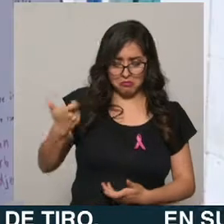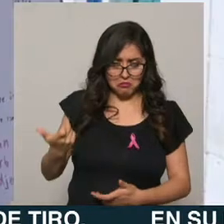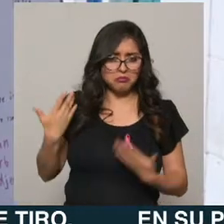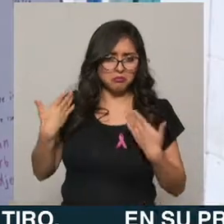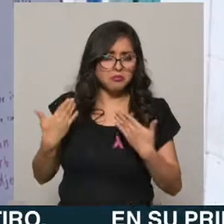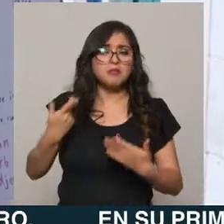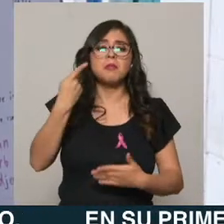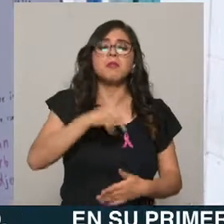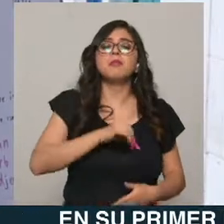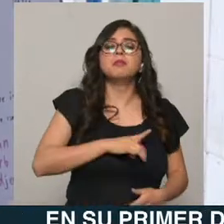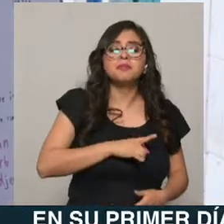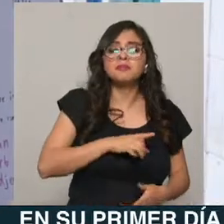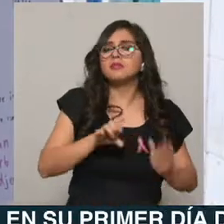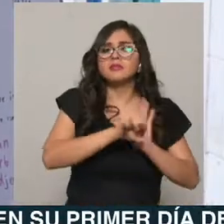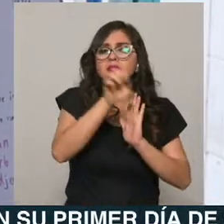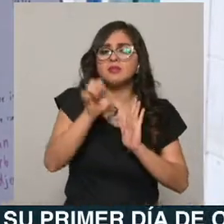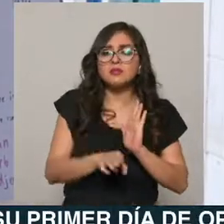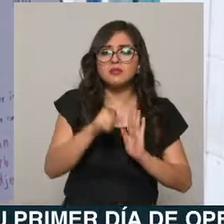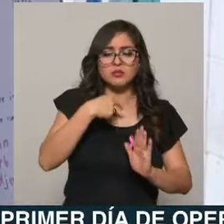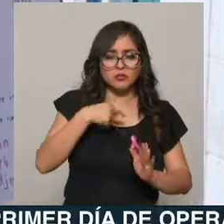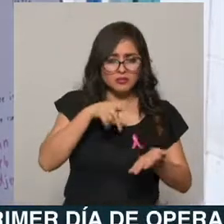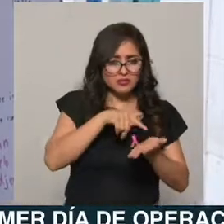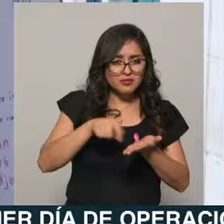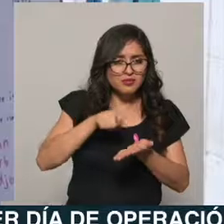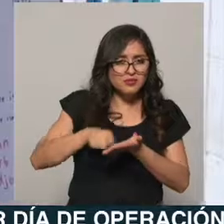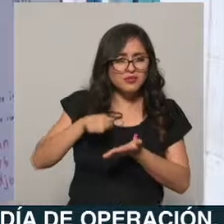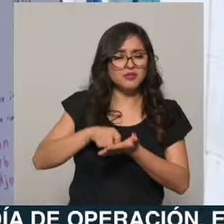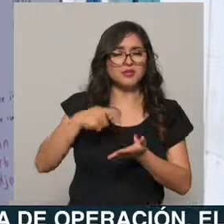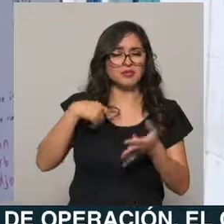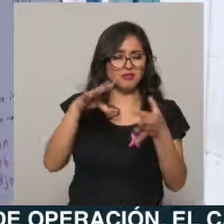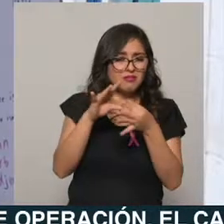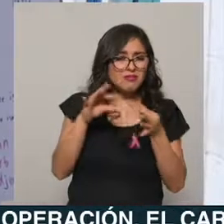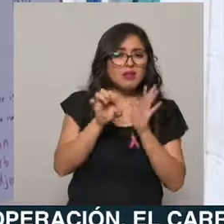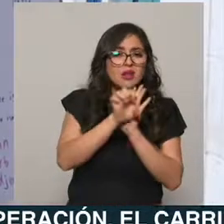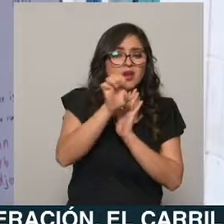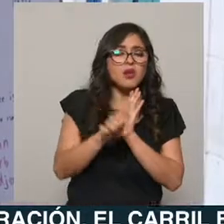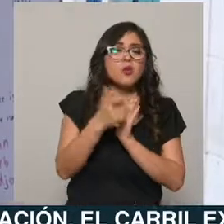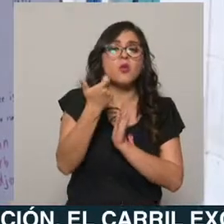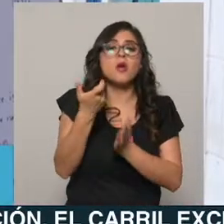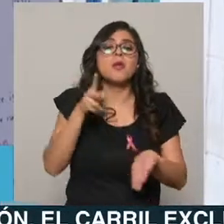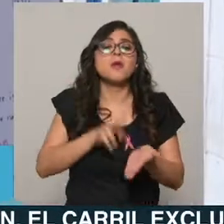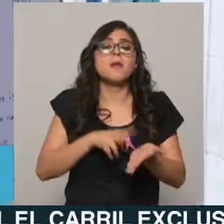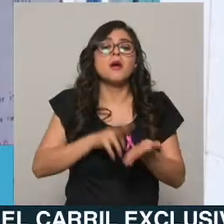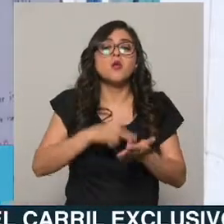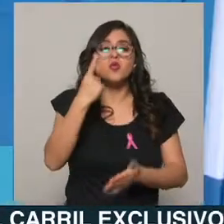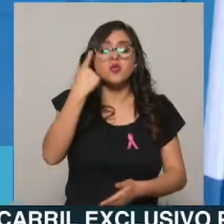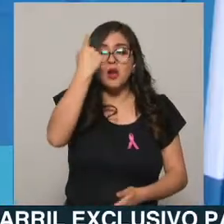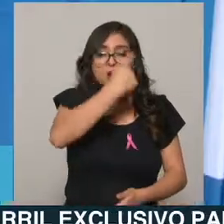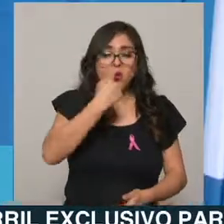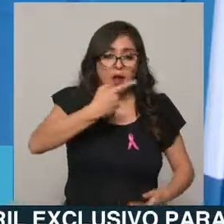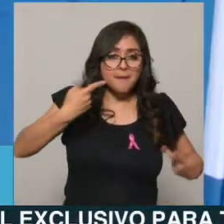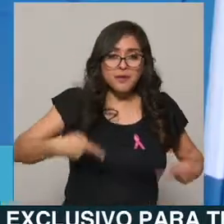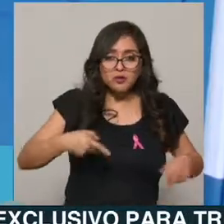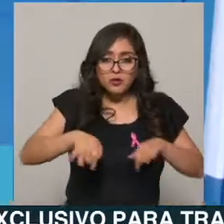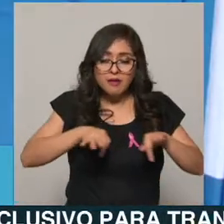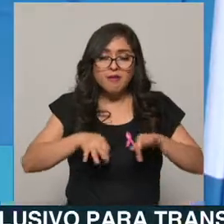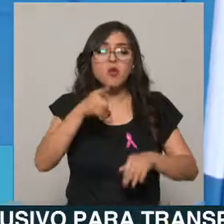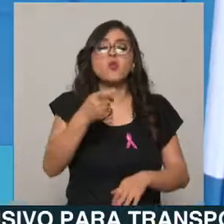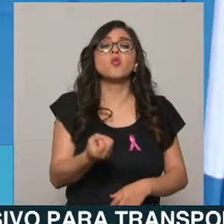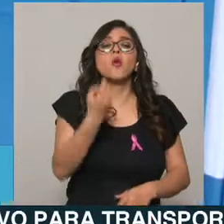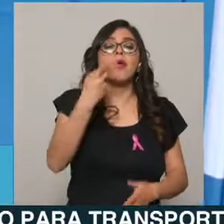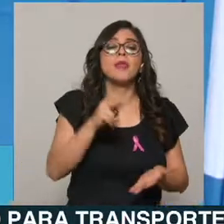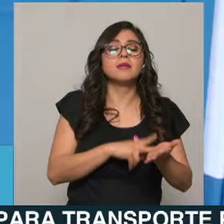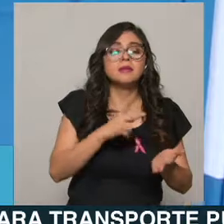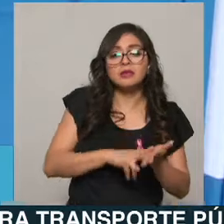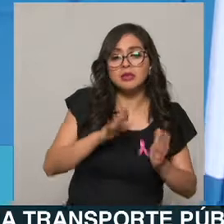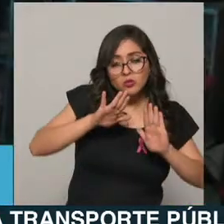cuando les hago un ejercicio que explico en el libro, que trata de ver cuánto vale la hora del emprendedor y ponemos cuánto tiempo le dedica al negocio y